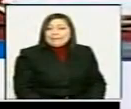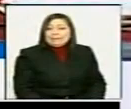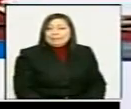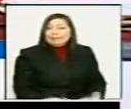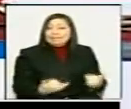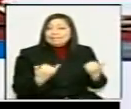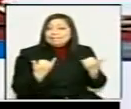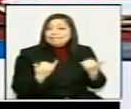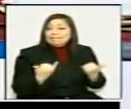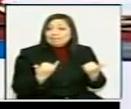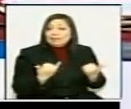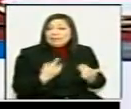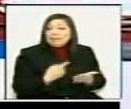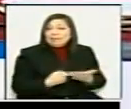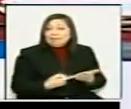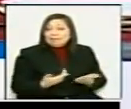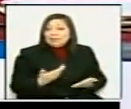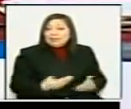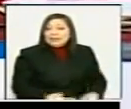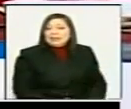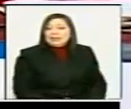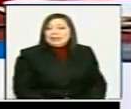En esa decisión,